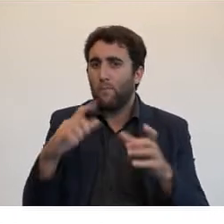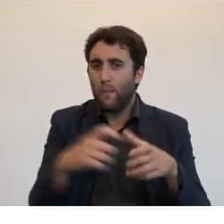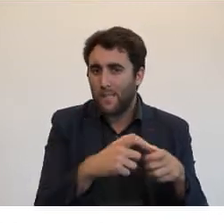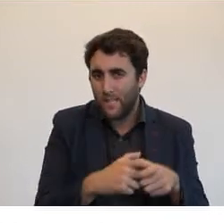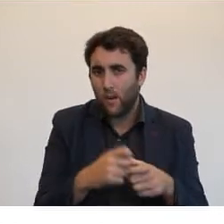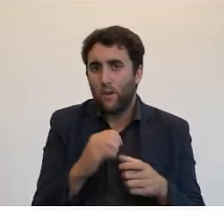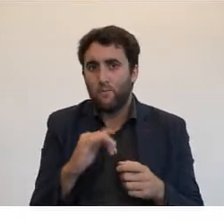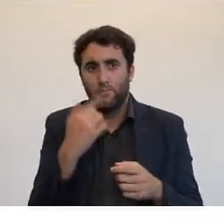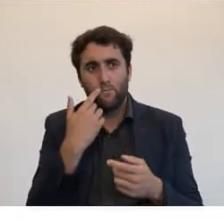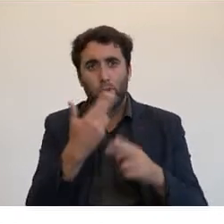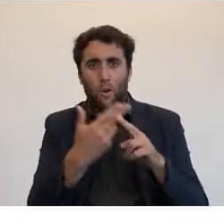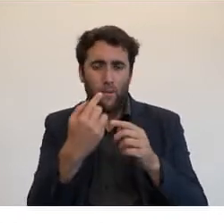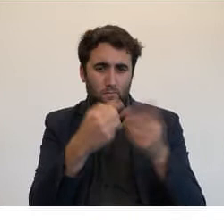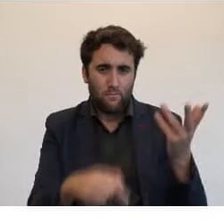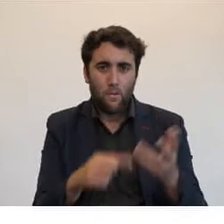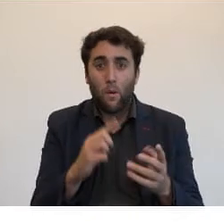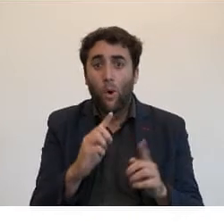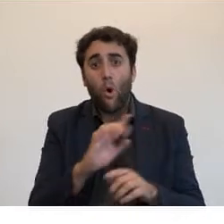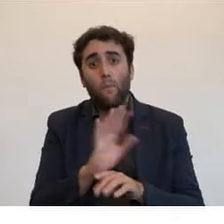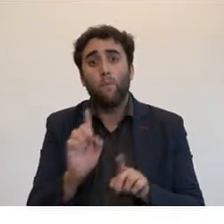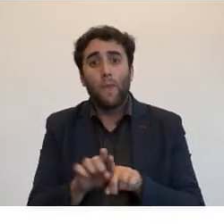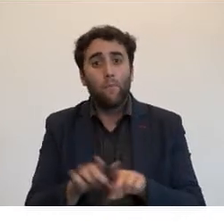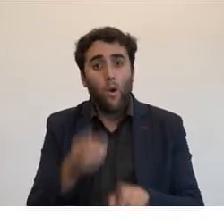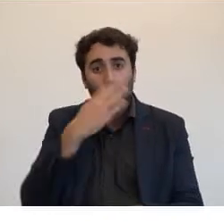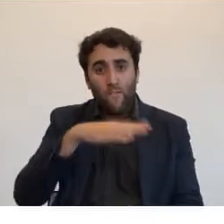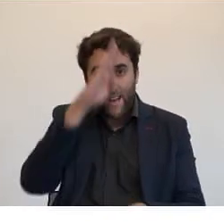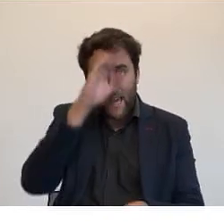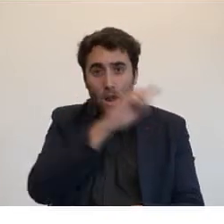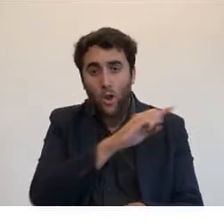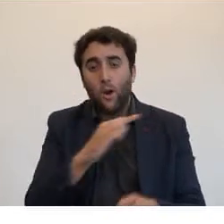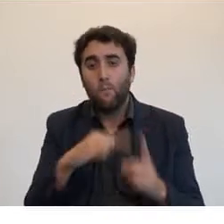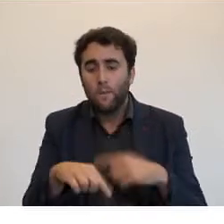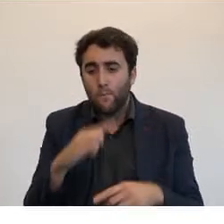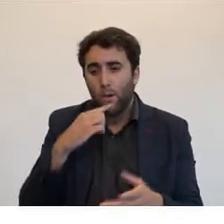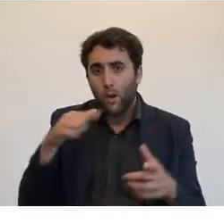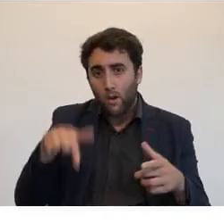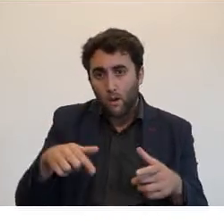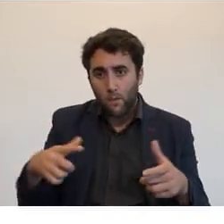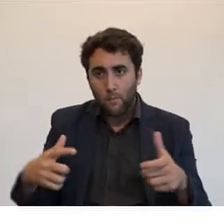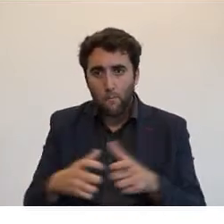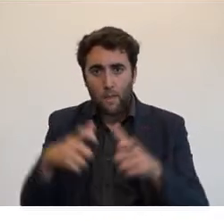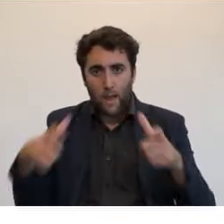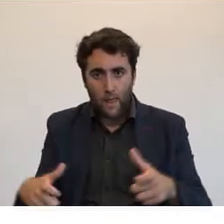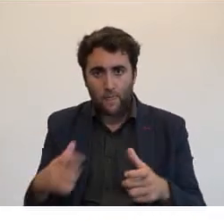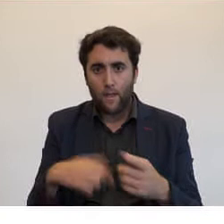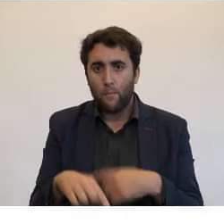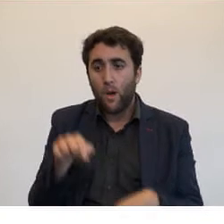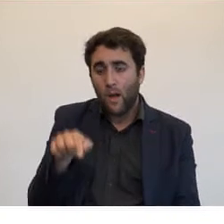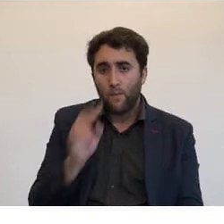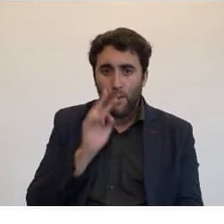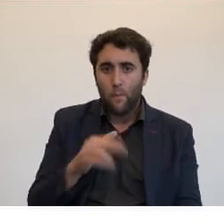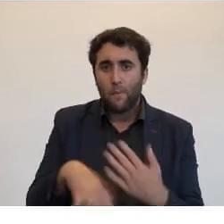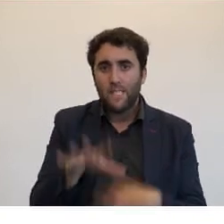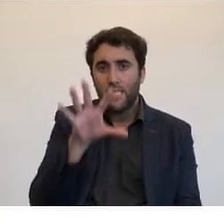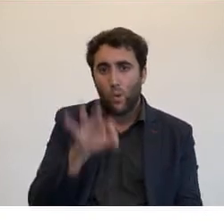San Marino o como el mismo Vaticano. Un campus universitario donde cada día se encuentran más de 50